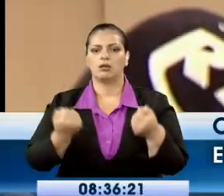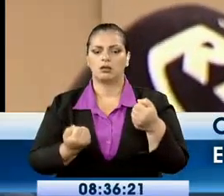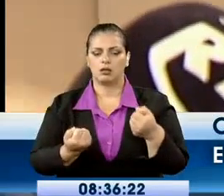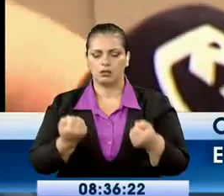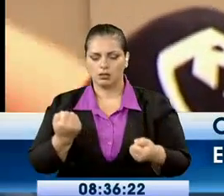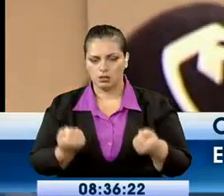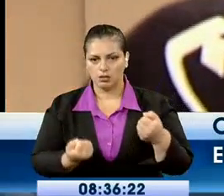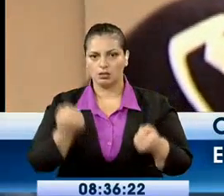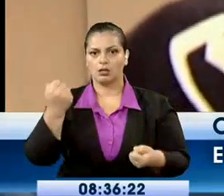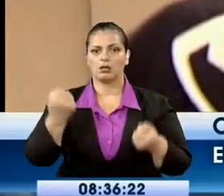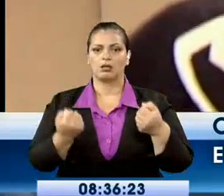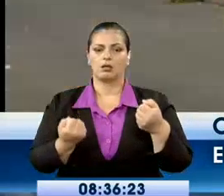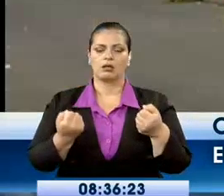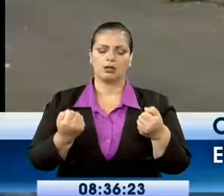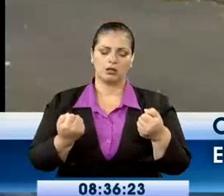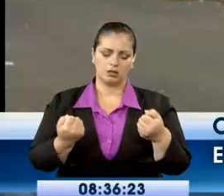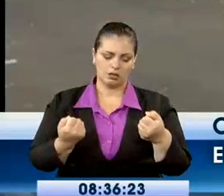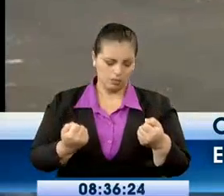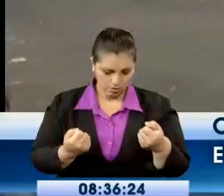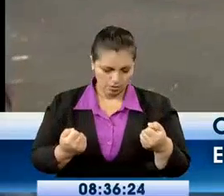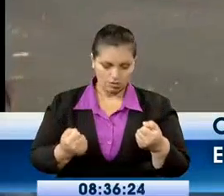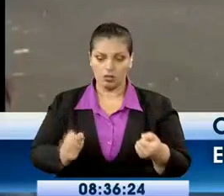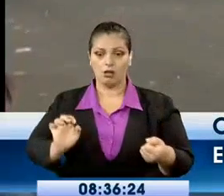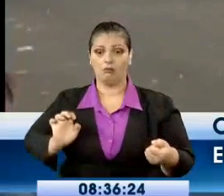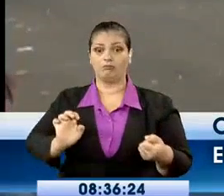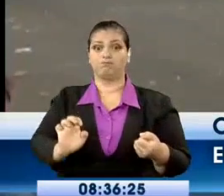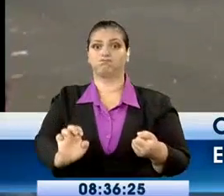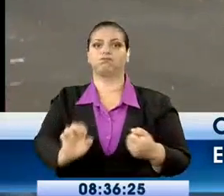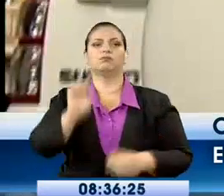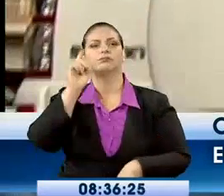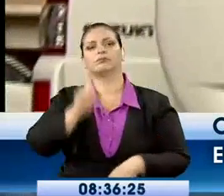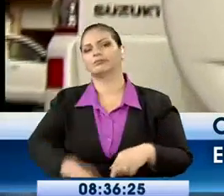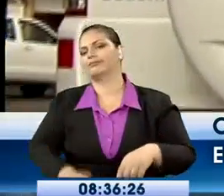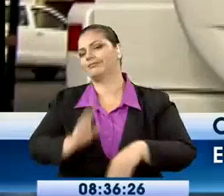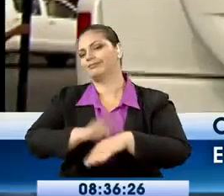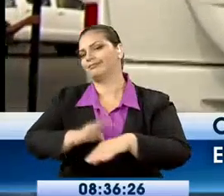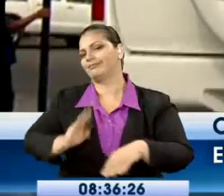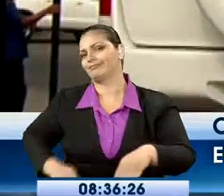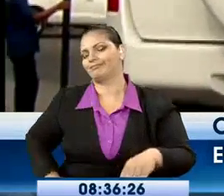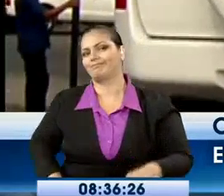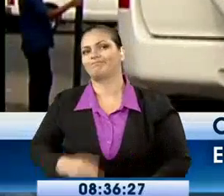pero venía hecho una bala, venía. Según mencionaron, no hubo víctimas que lamentar ni